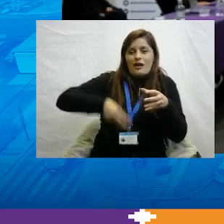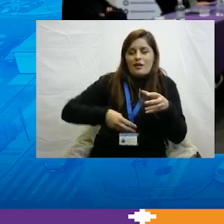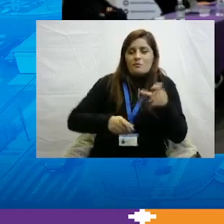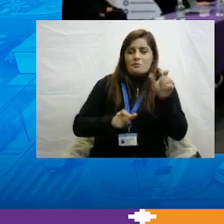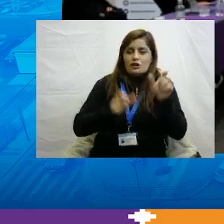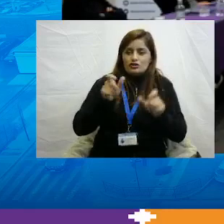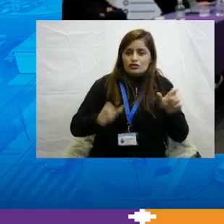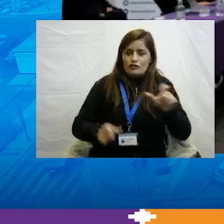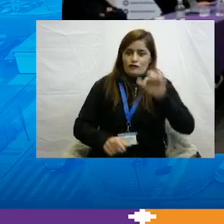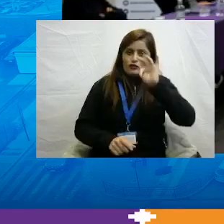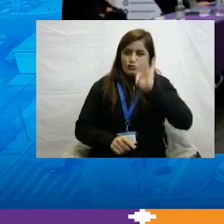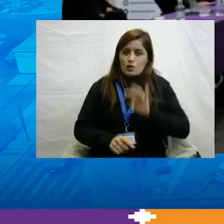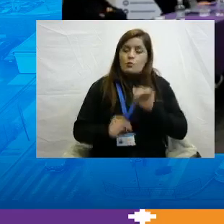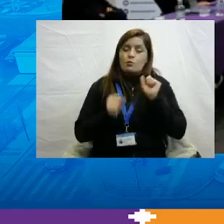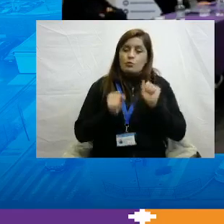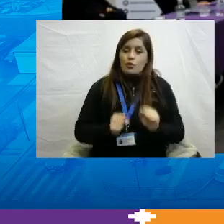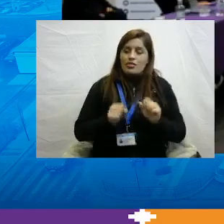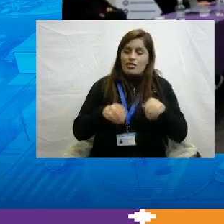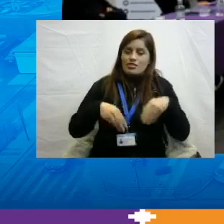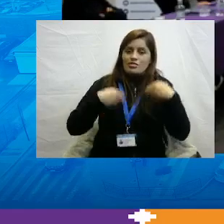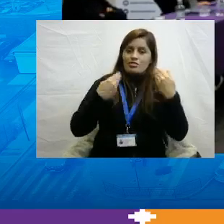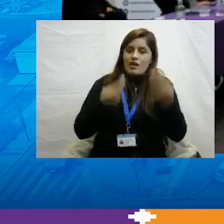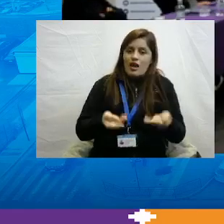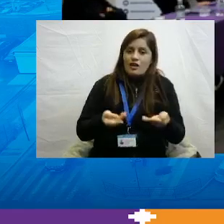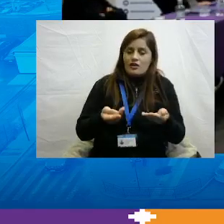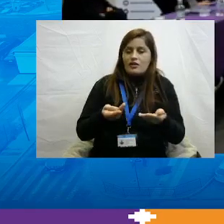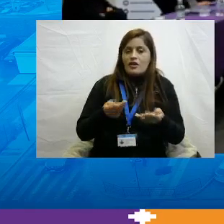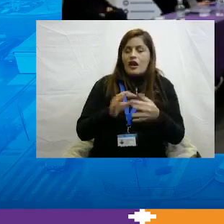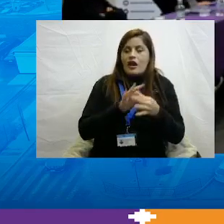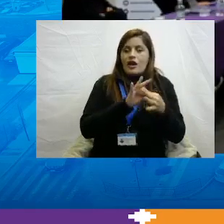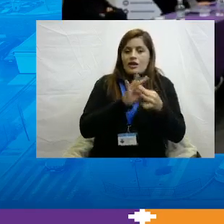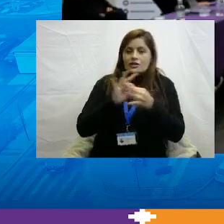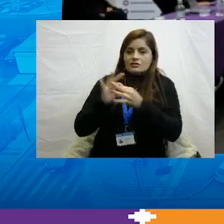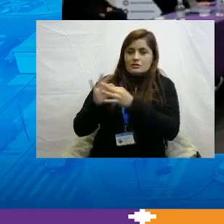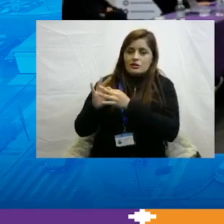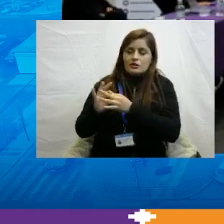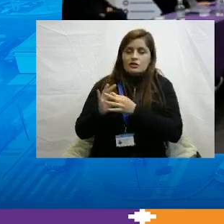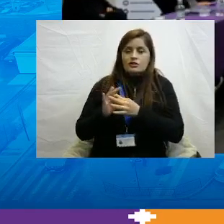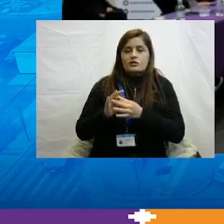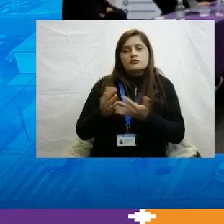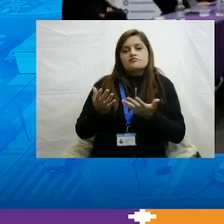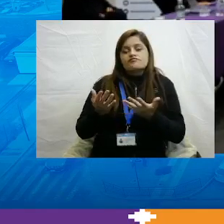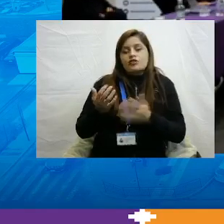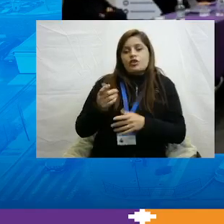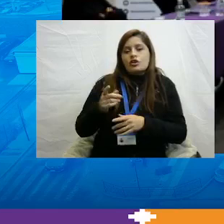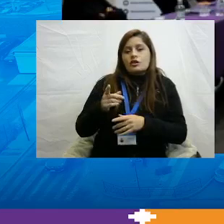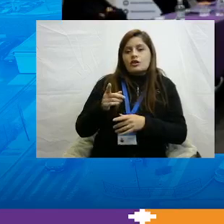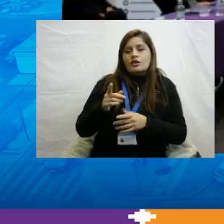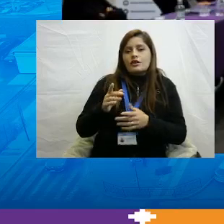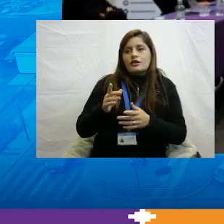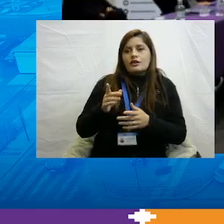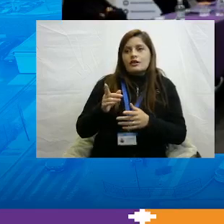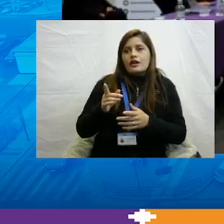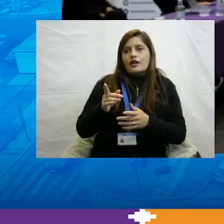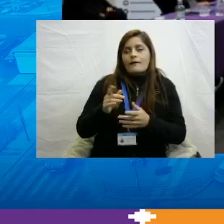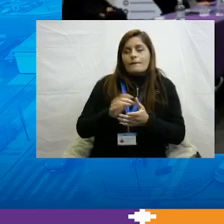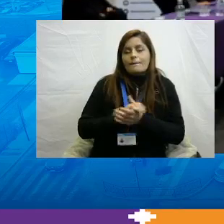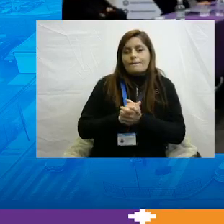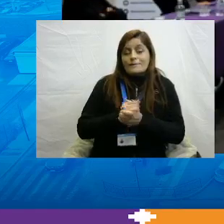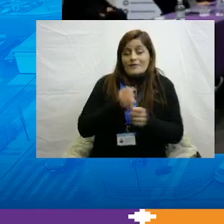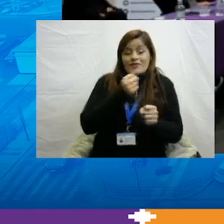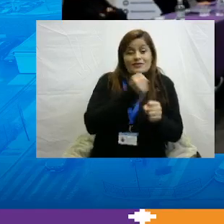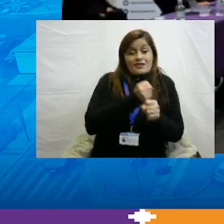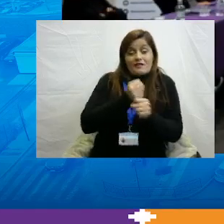funcionarios puedan recibir también ese agradecimiento que de alguna forma también completa un